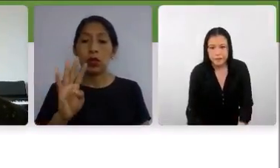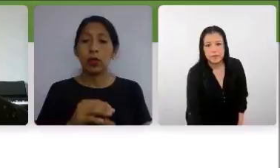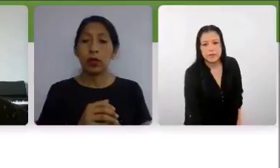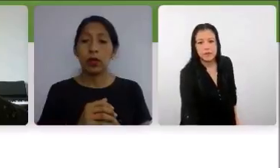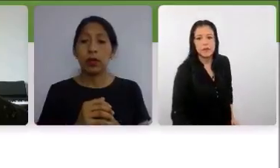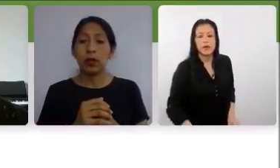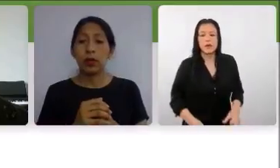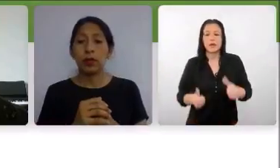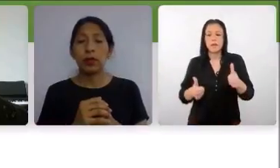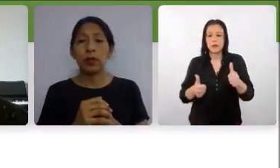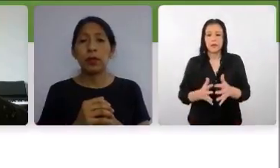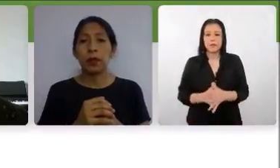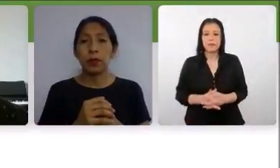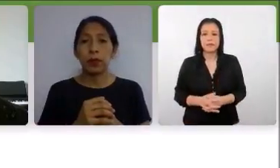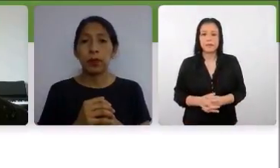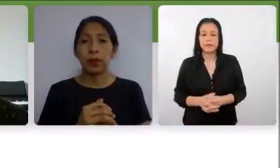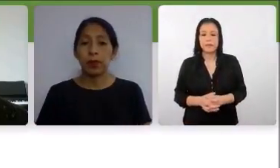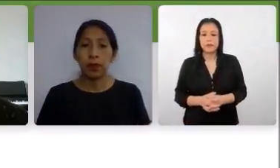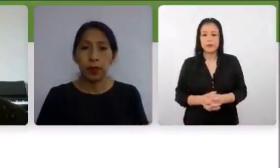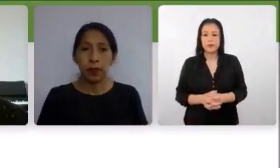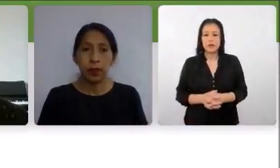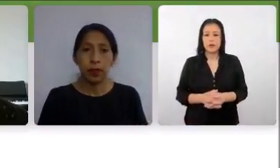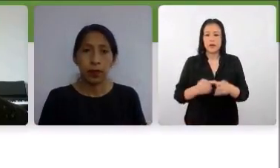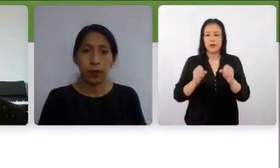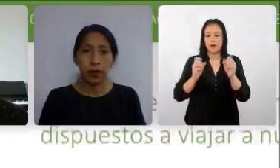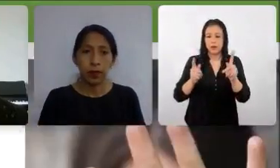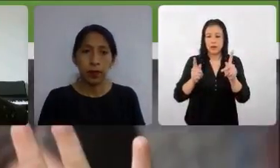vacacionistas ingleses. ¿Ok?